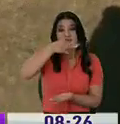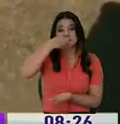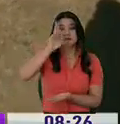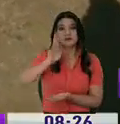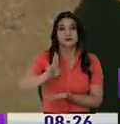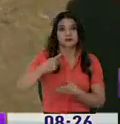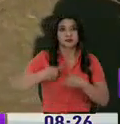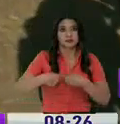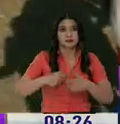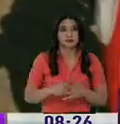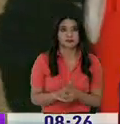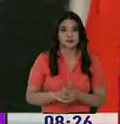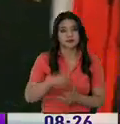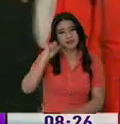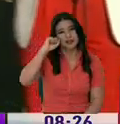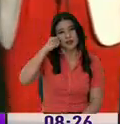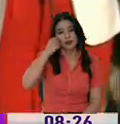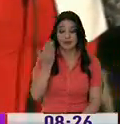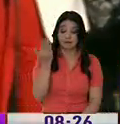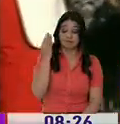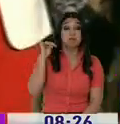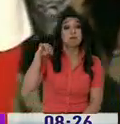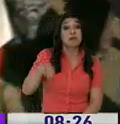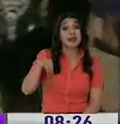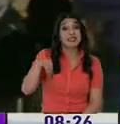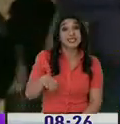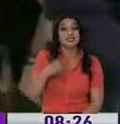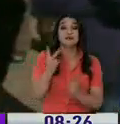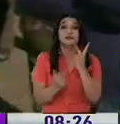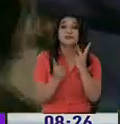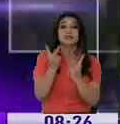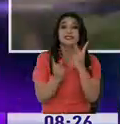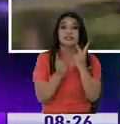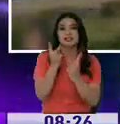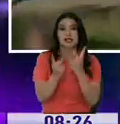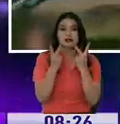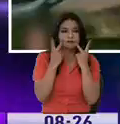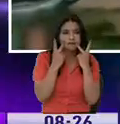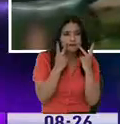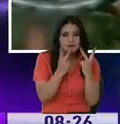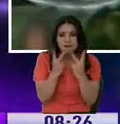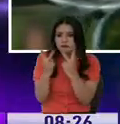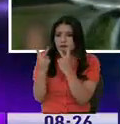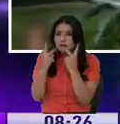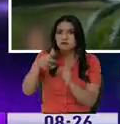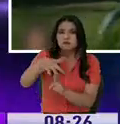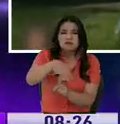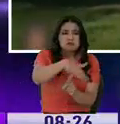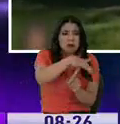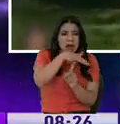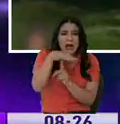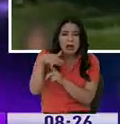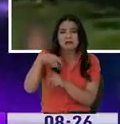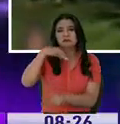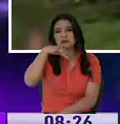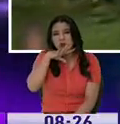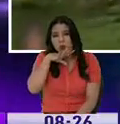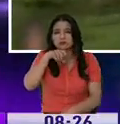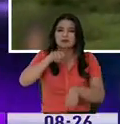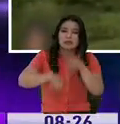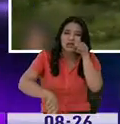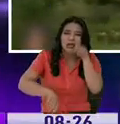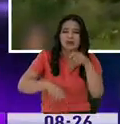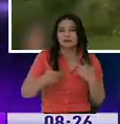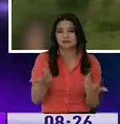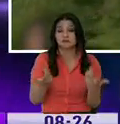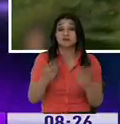de quito recordemos que el día martes visitamos este sector y constatamos el mal estado de este parque infantil las autoridades ya